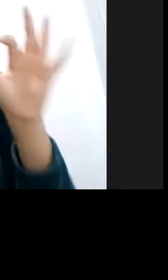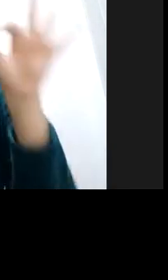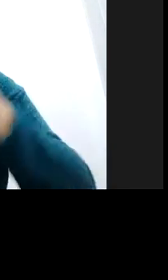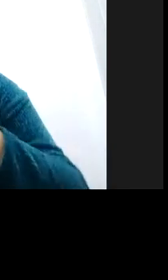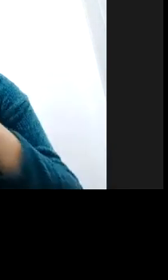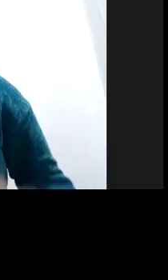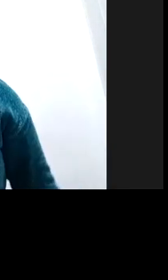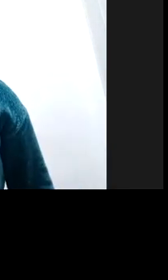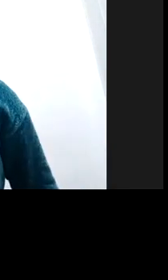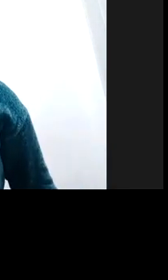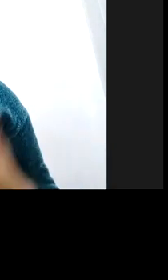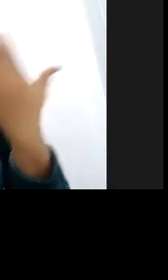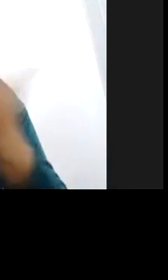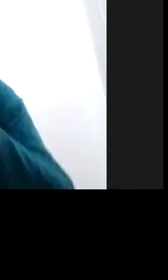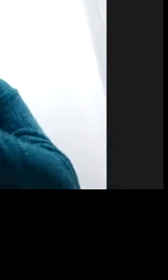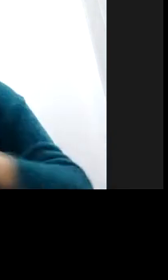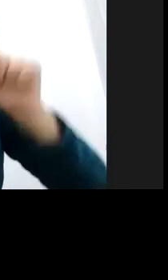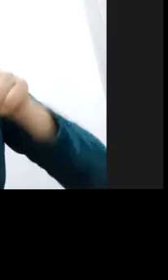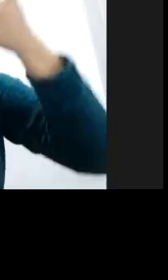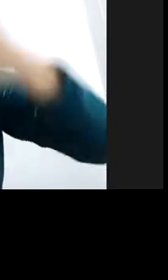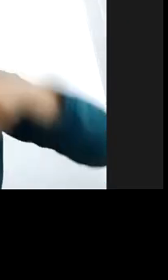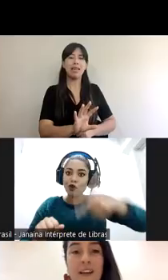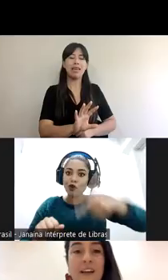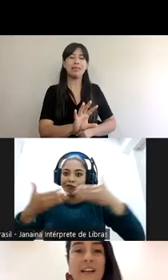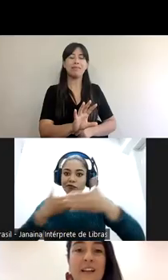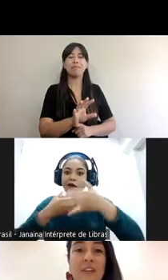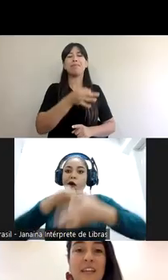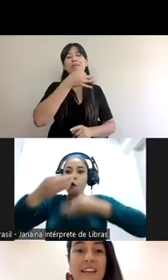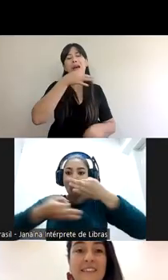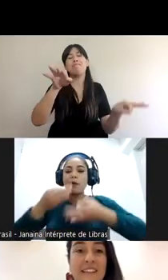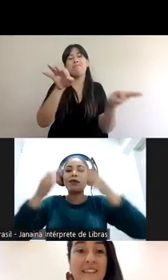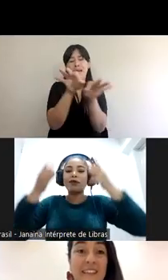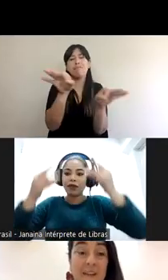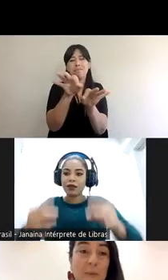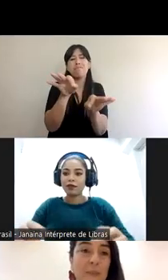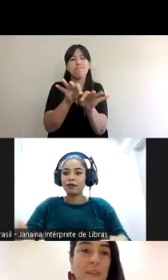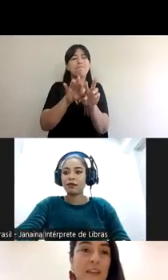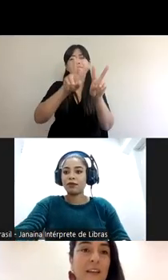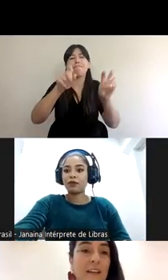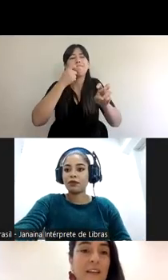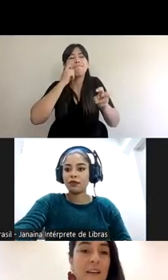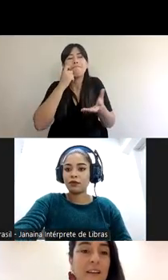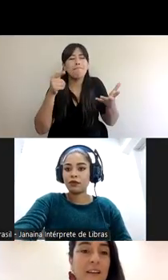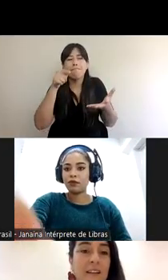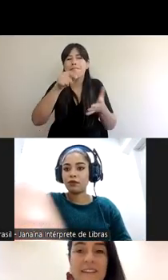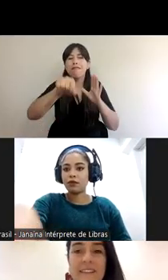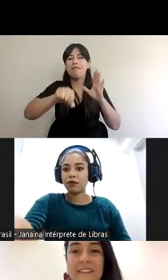seguir compartiéndoles el PPT para comentarles más en profundidad lo que es este video.